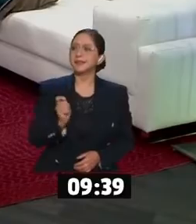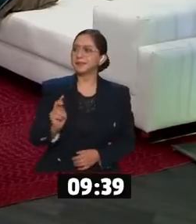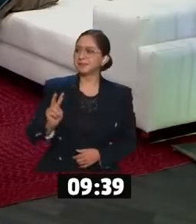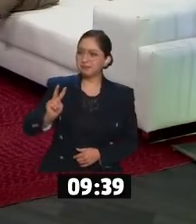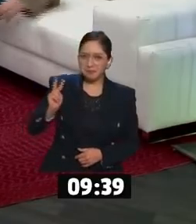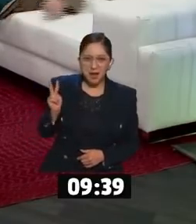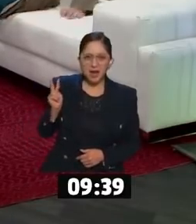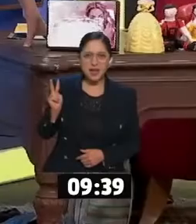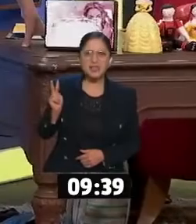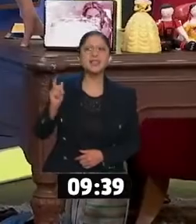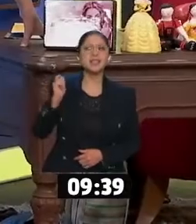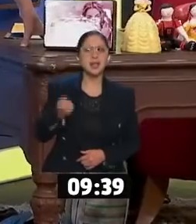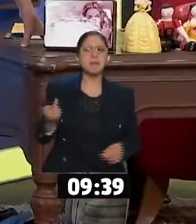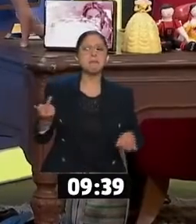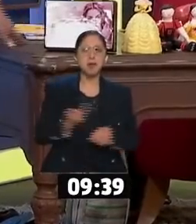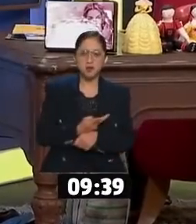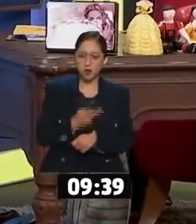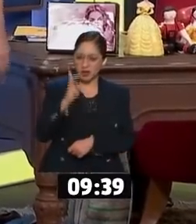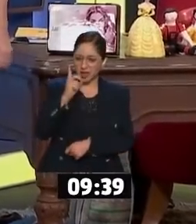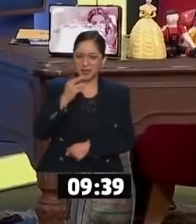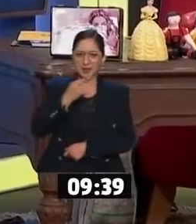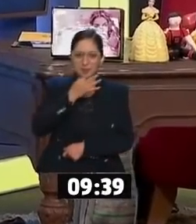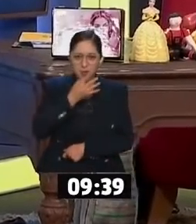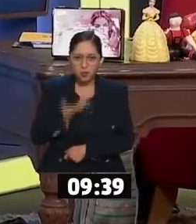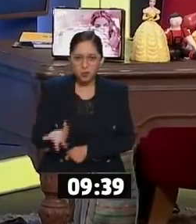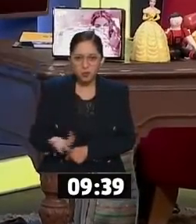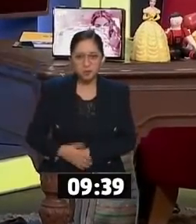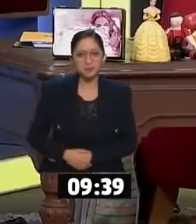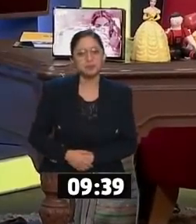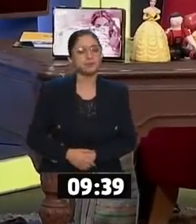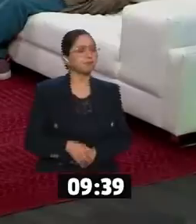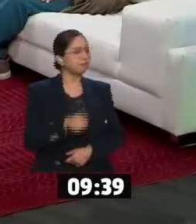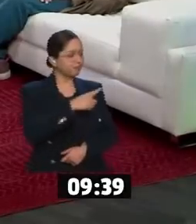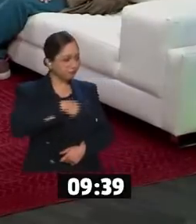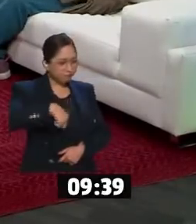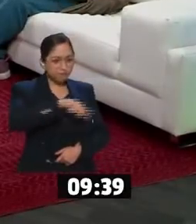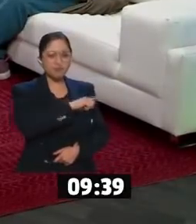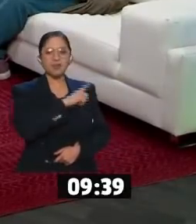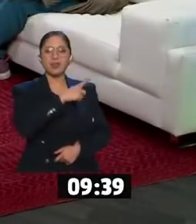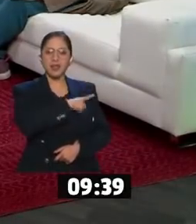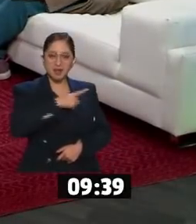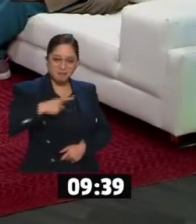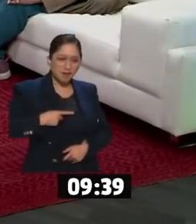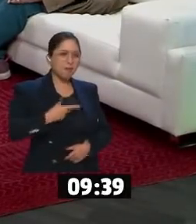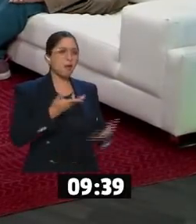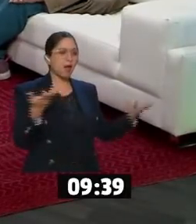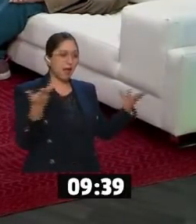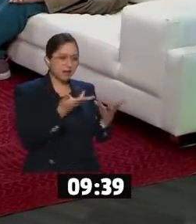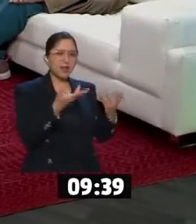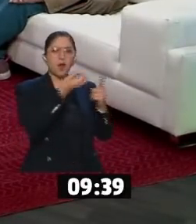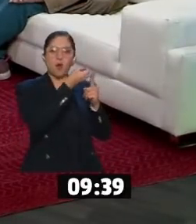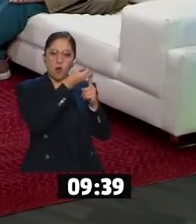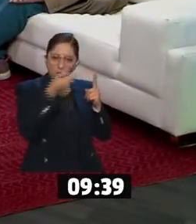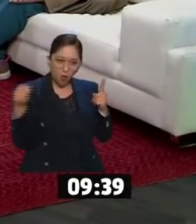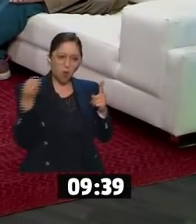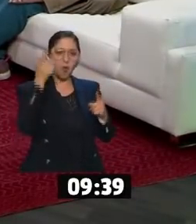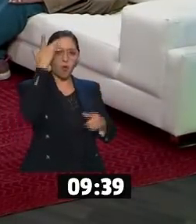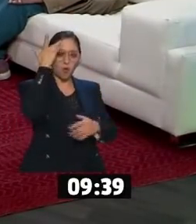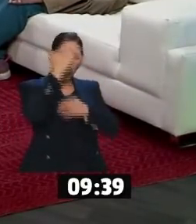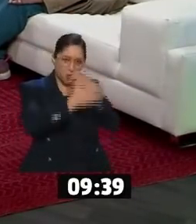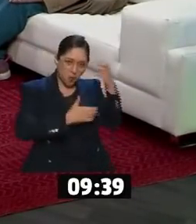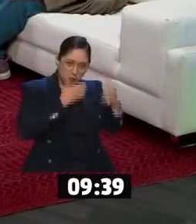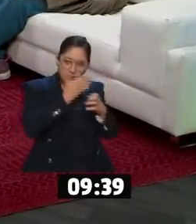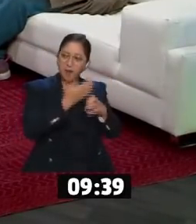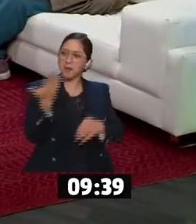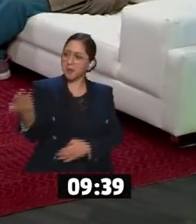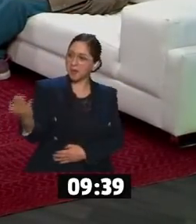el viernes, la última media hora? Señora, hicimos el programa como debe de ser. No, Mire, con yo orden, les festejamos el encargué- cumpleaños de